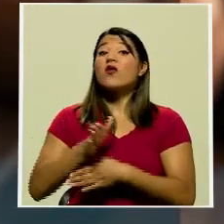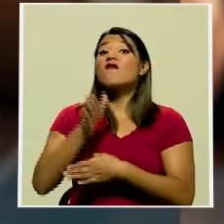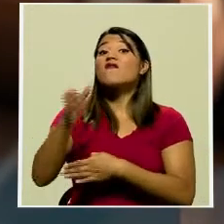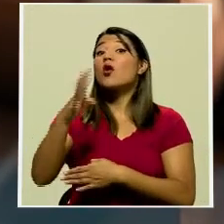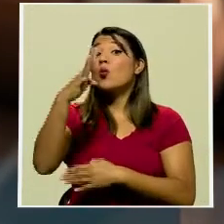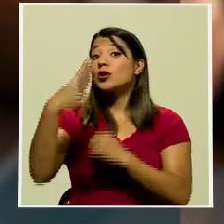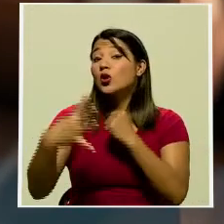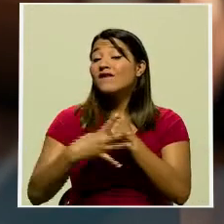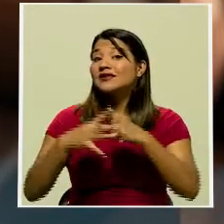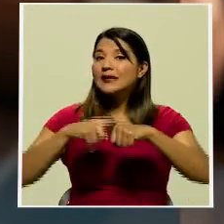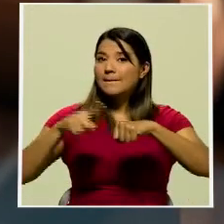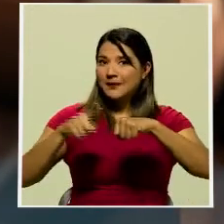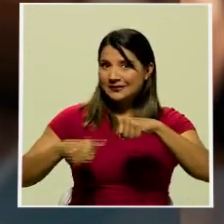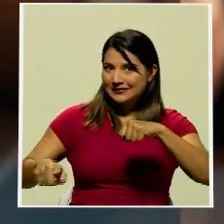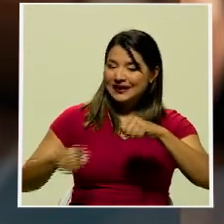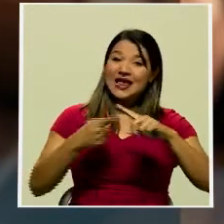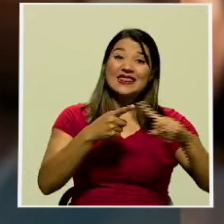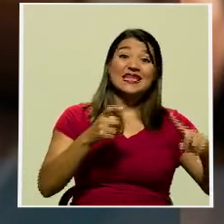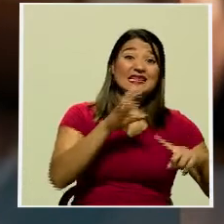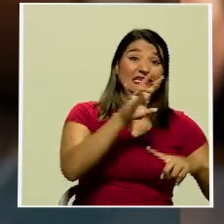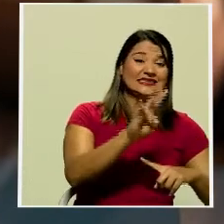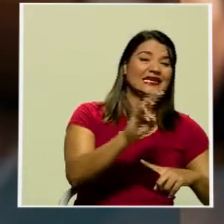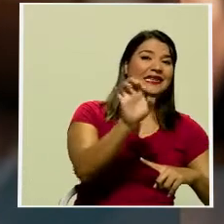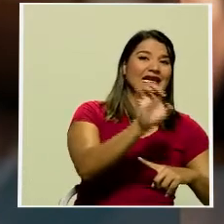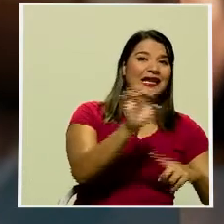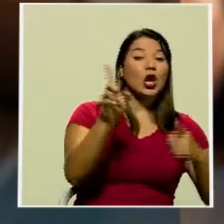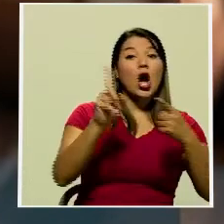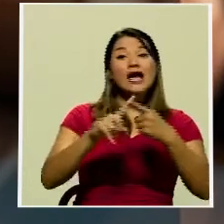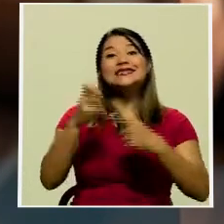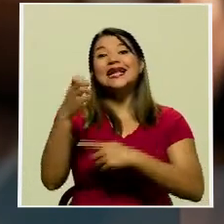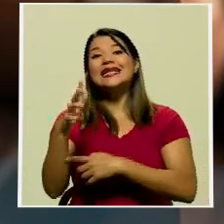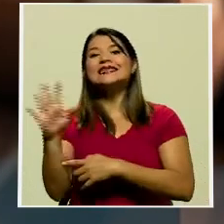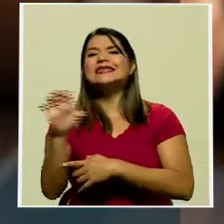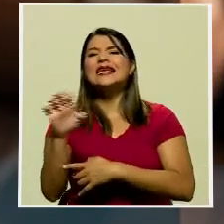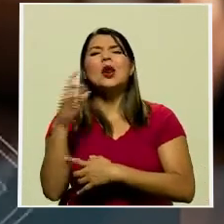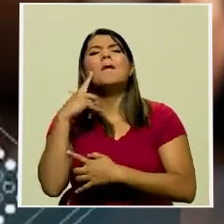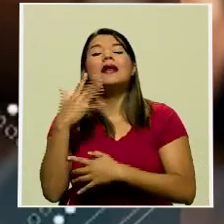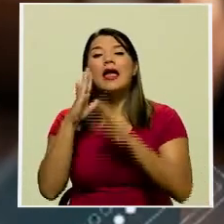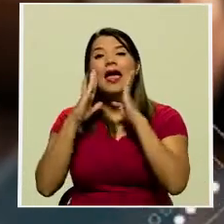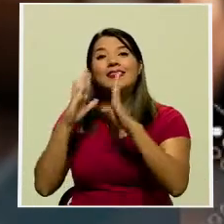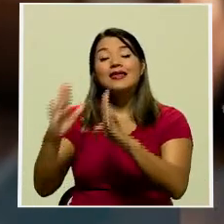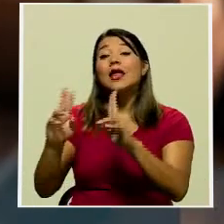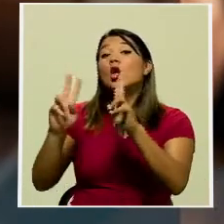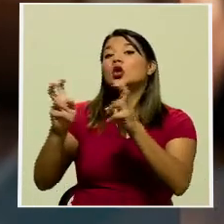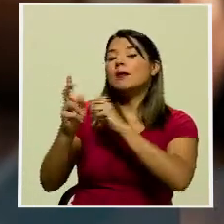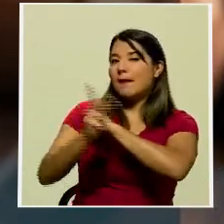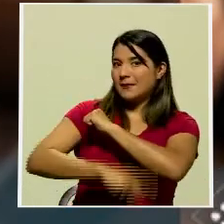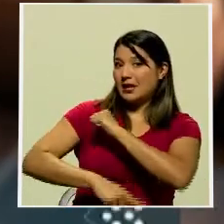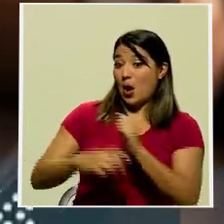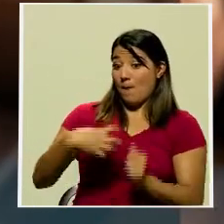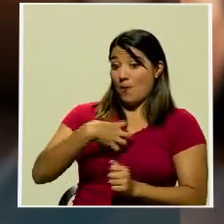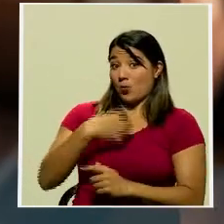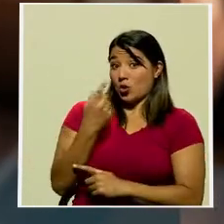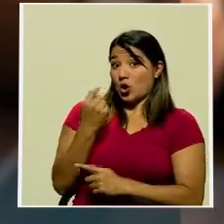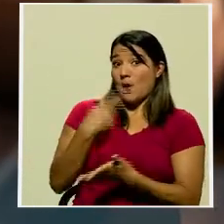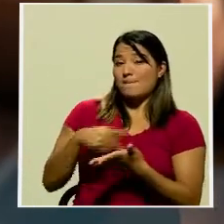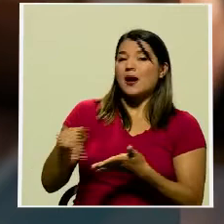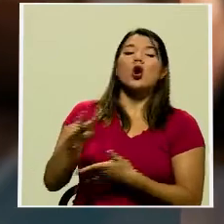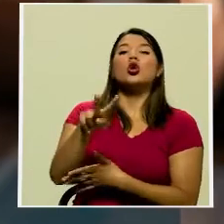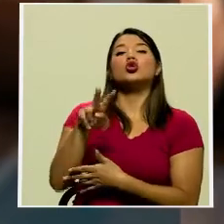a Pérez Celedón entre el 7 y el 15 de enero para atender un caso penal. De su dinero, en total pagó